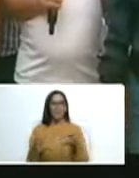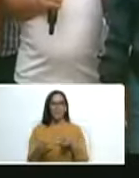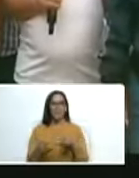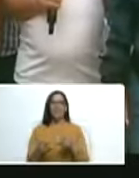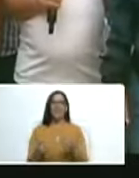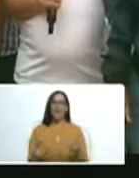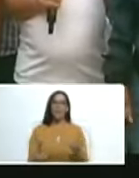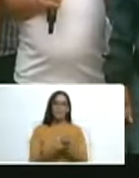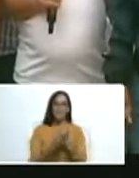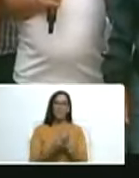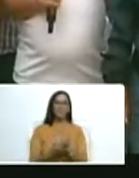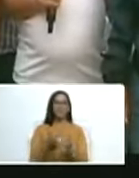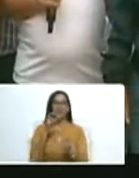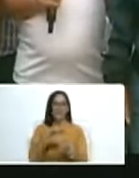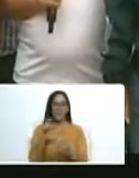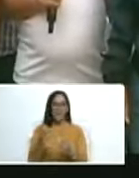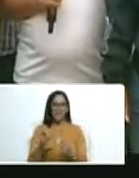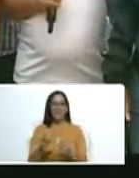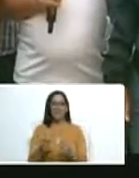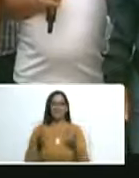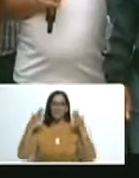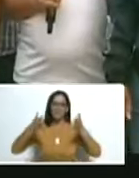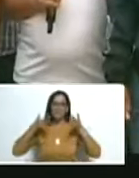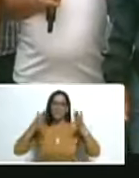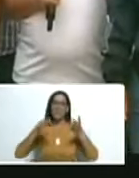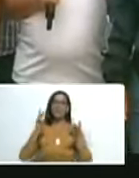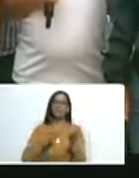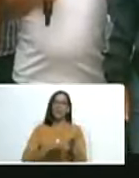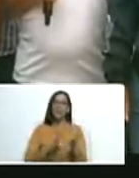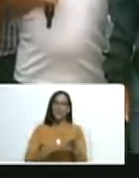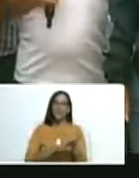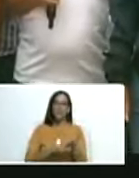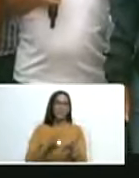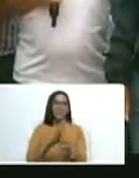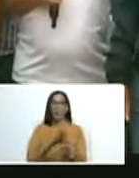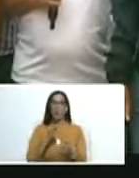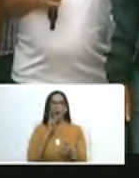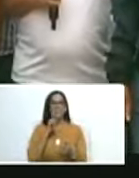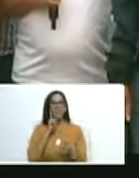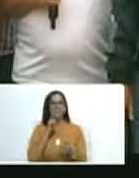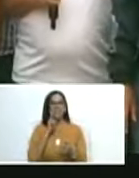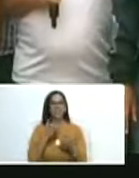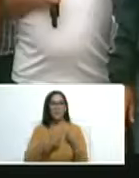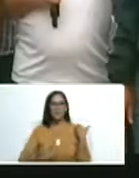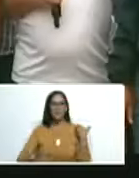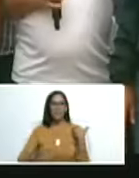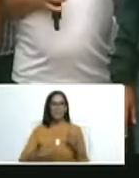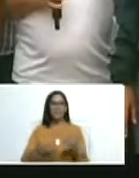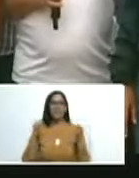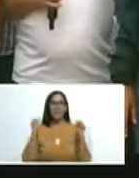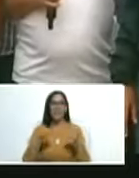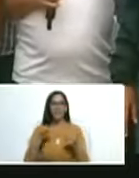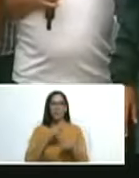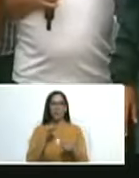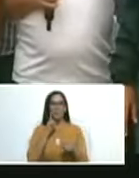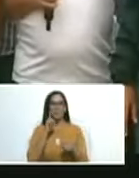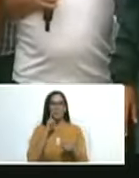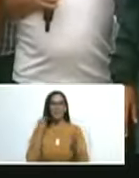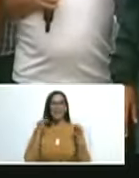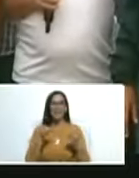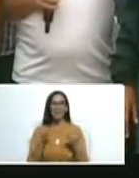a la gente, haciéndole creer esto es verdad, esto no es mentira, presidente, esto no es mentira, esto